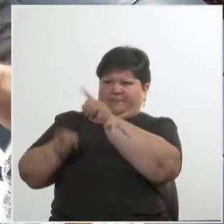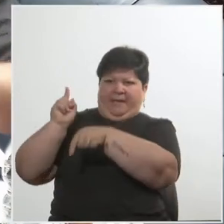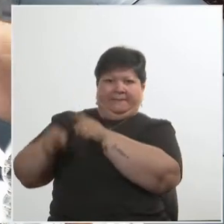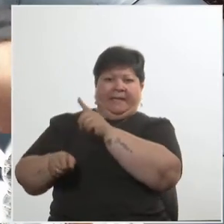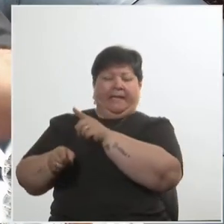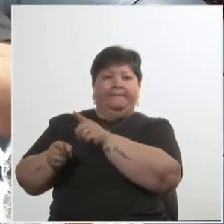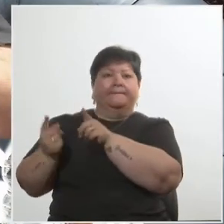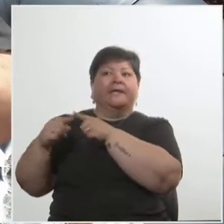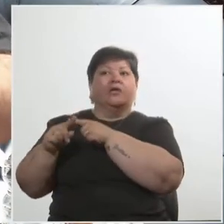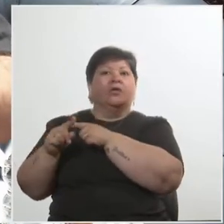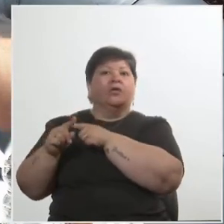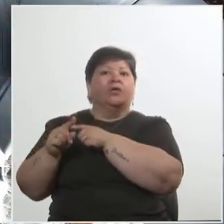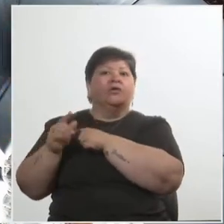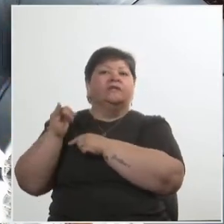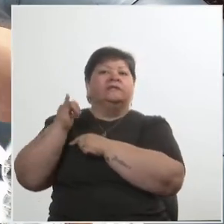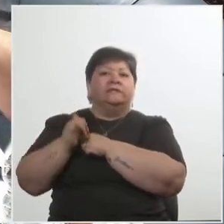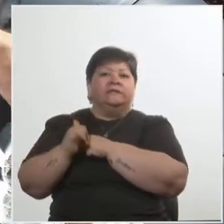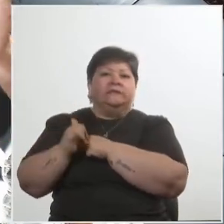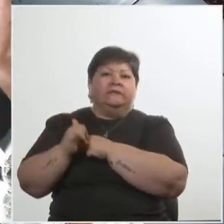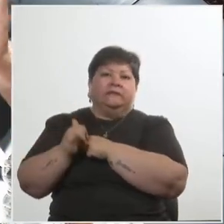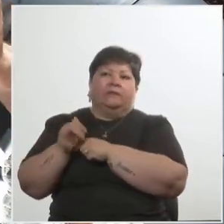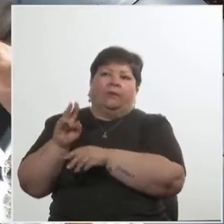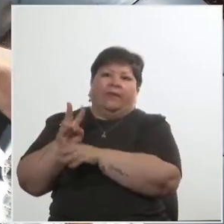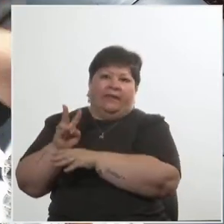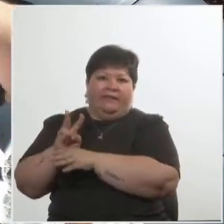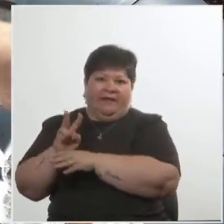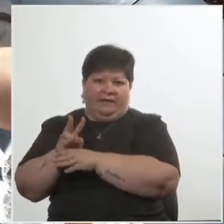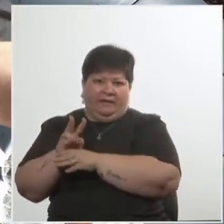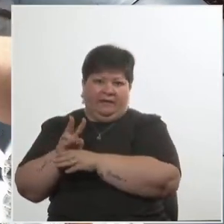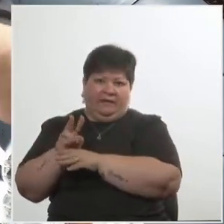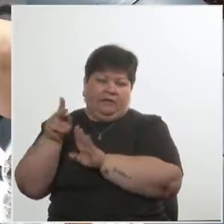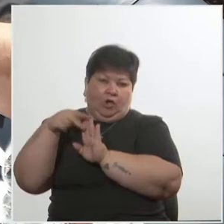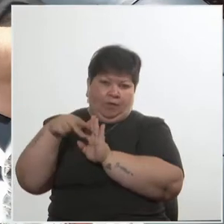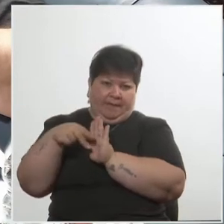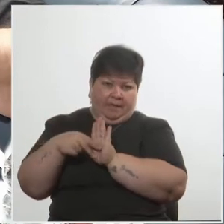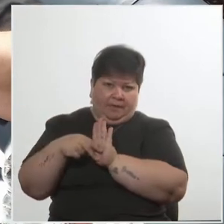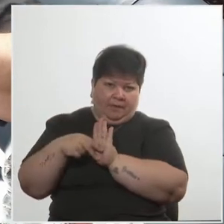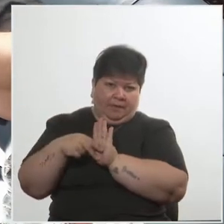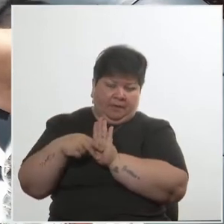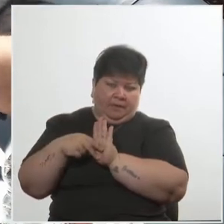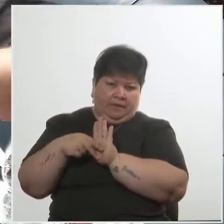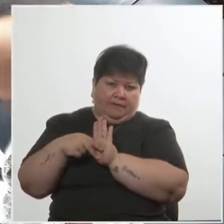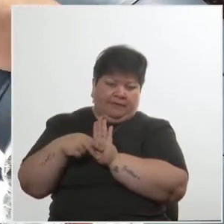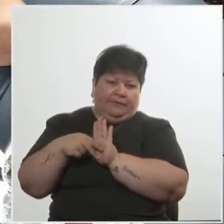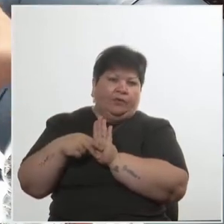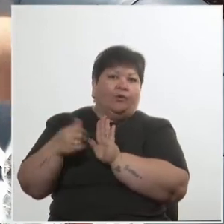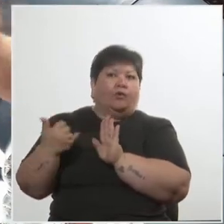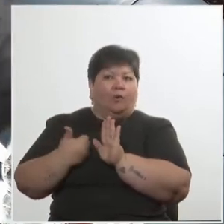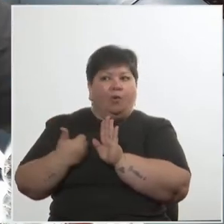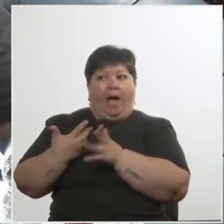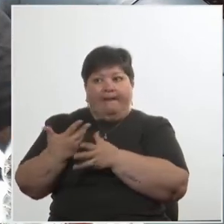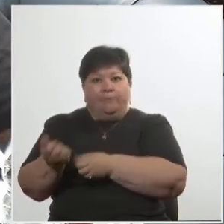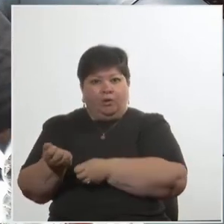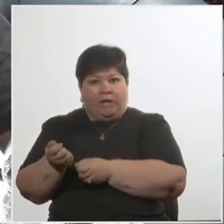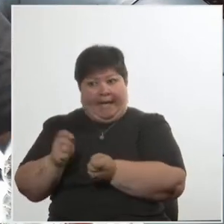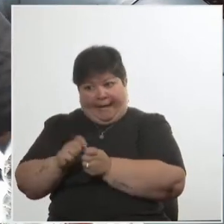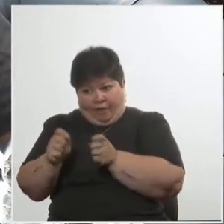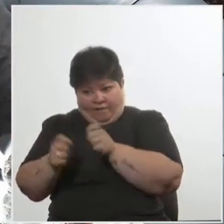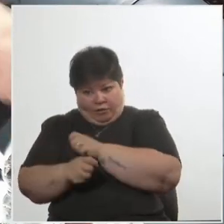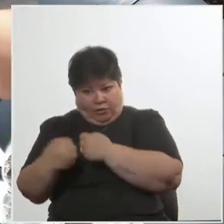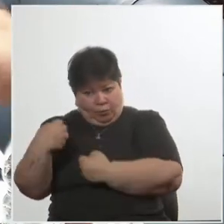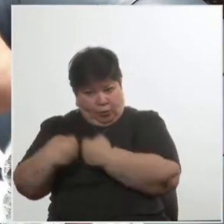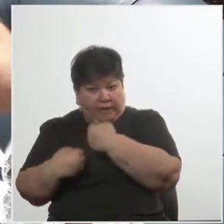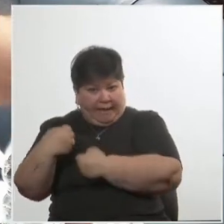de la decisión Industrial si el espíritu de la Norma y el espíritu de la norma tiene que ver con que apoyamos la reconversión Industrial